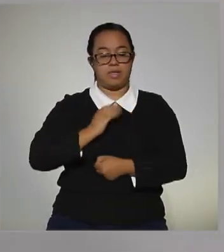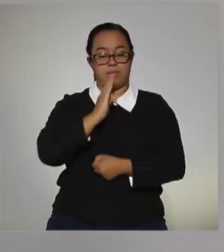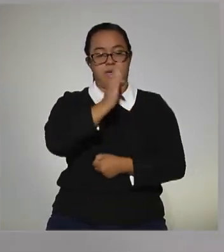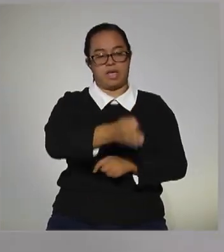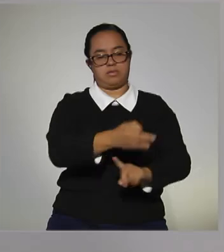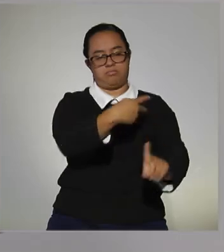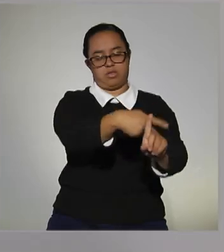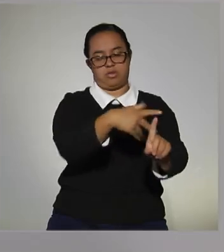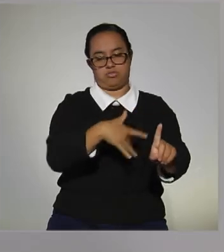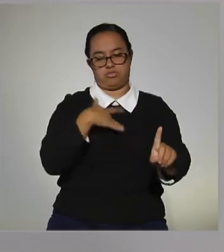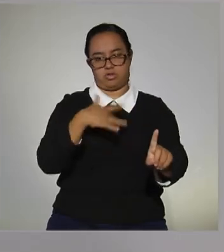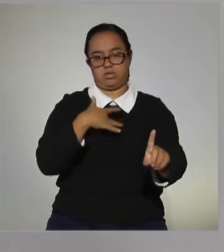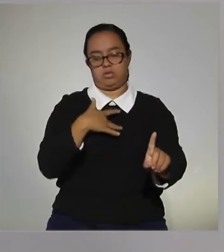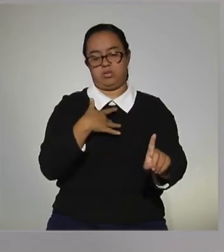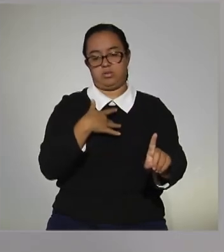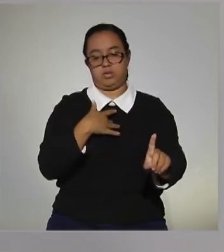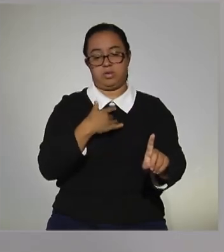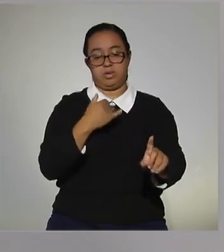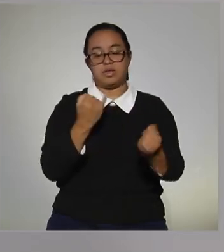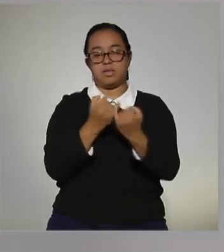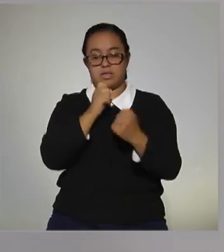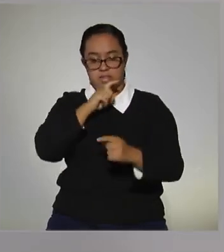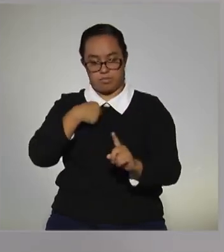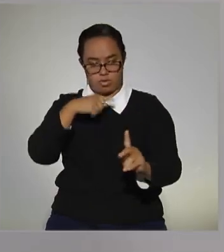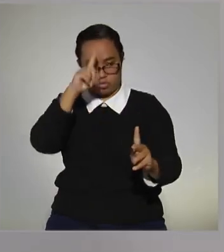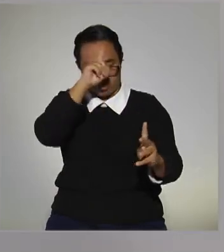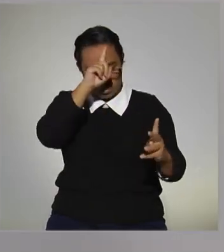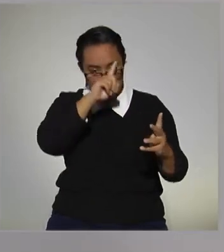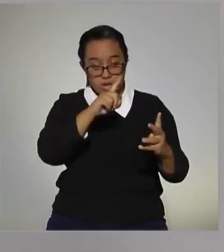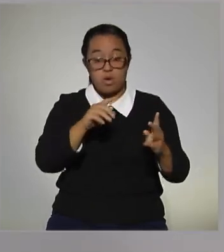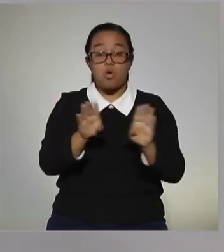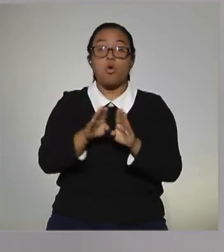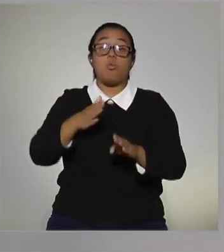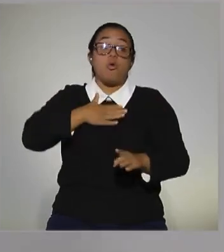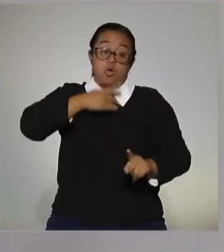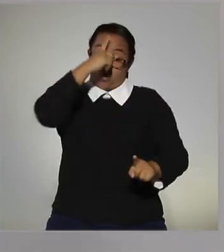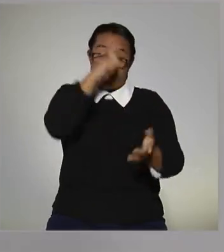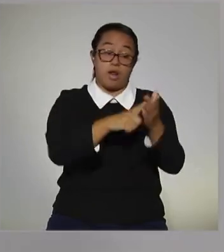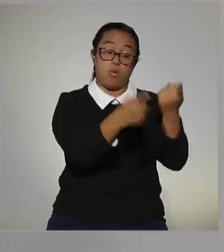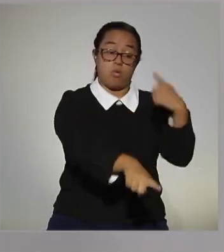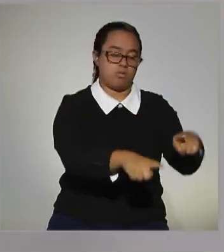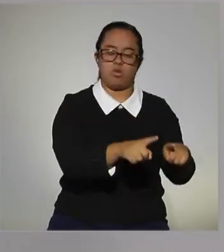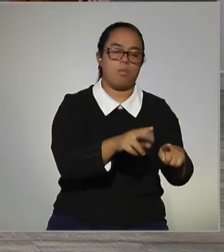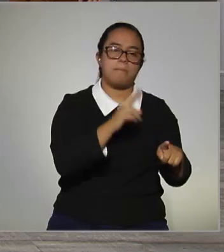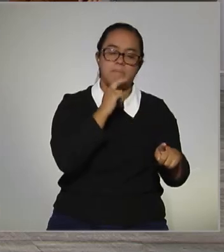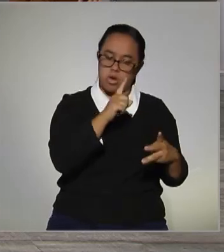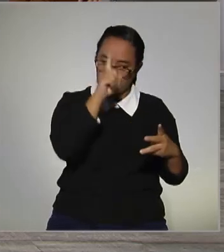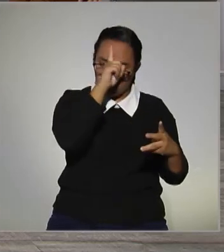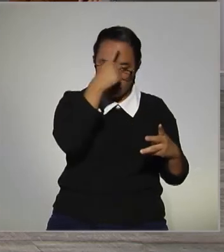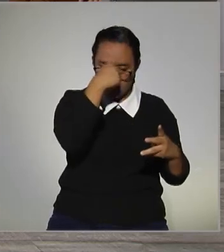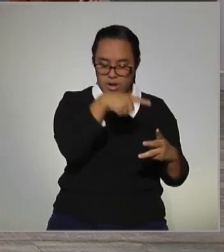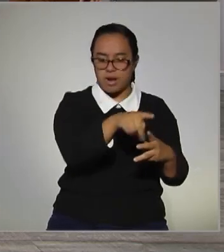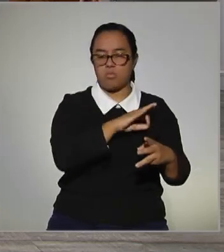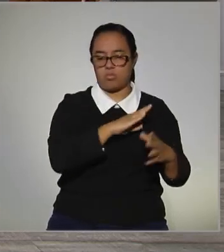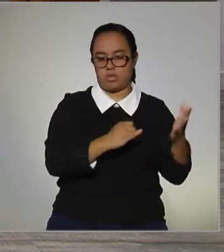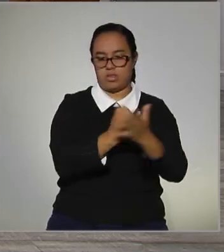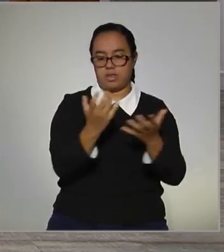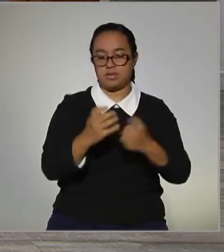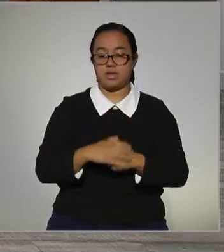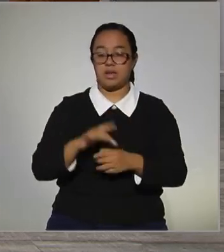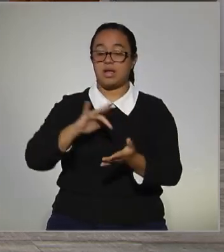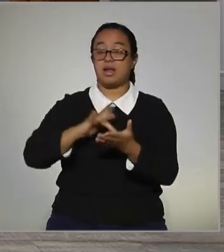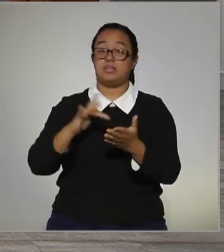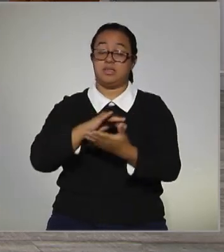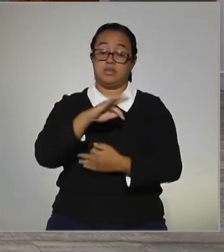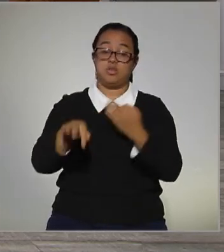persona y que actuó a través de sus herramientas y no a lo que nosotros creemos que pudo haber hecho. Gracias a todos. Gracias a todos.